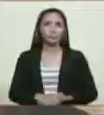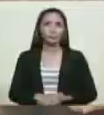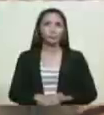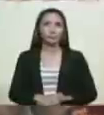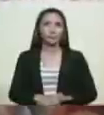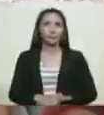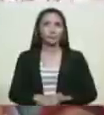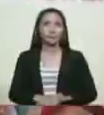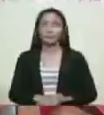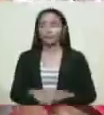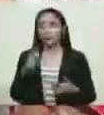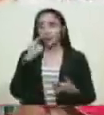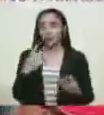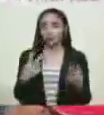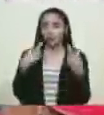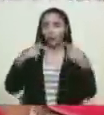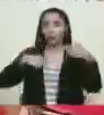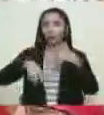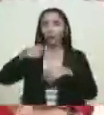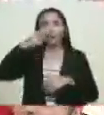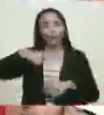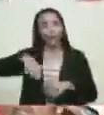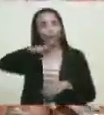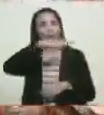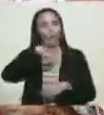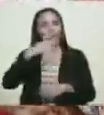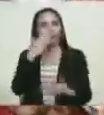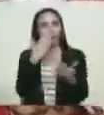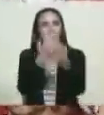Este es el pueblo que lucha, sí.